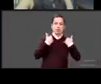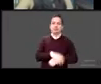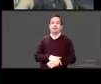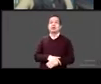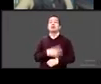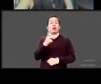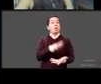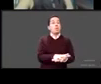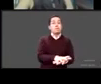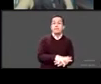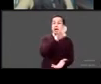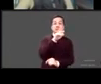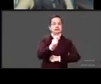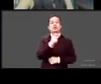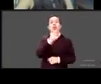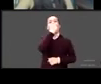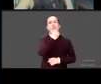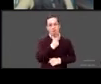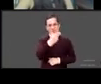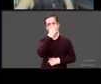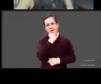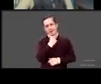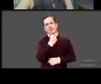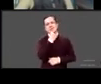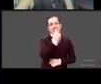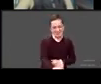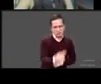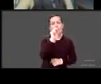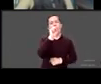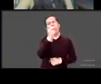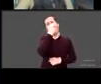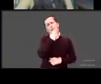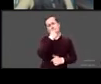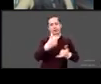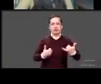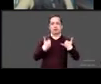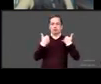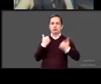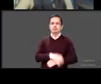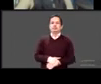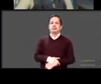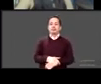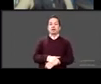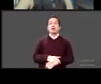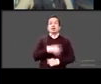hombres o adolescentes hombres, el grado de muertes violentas en el